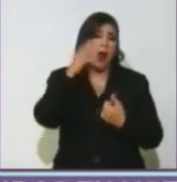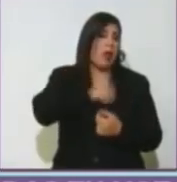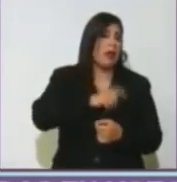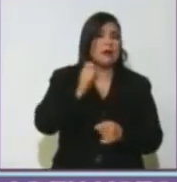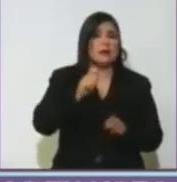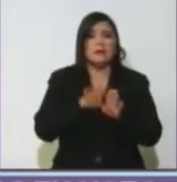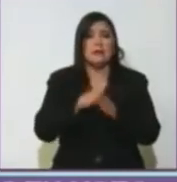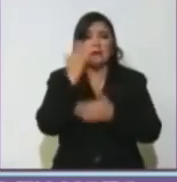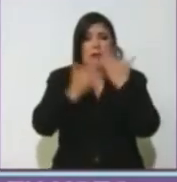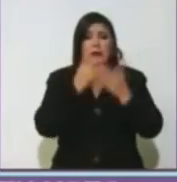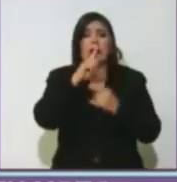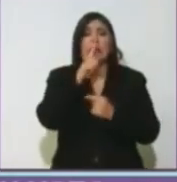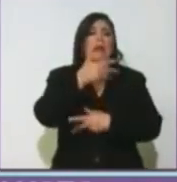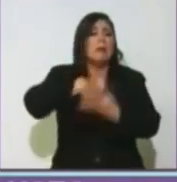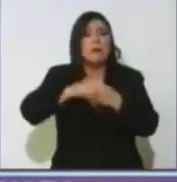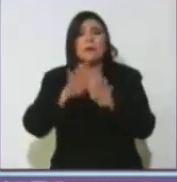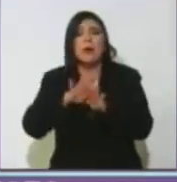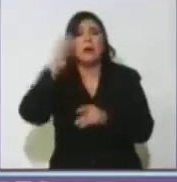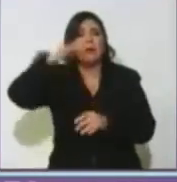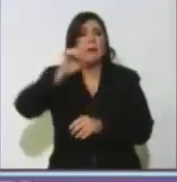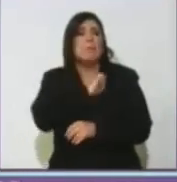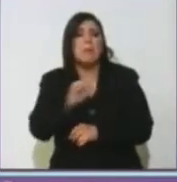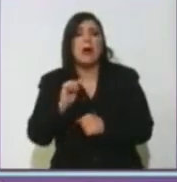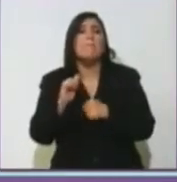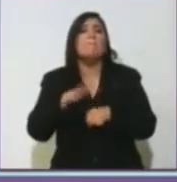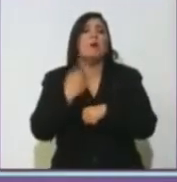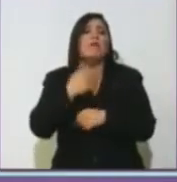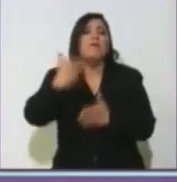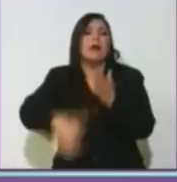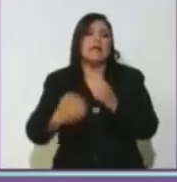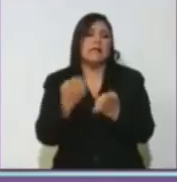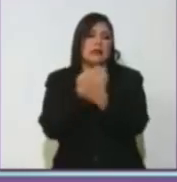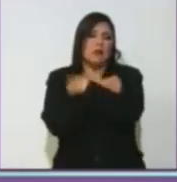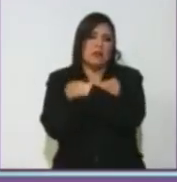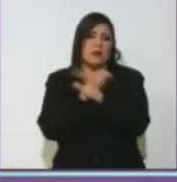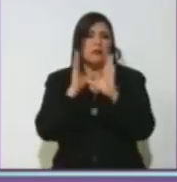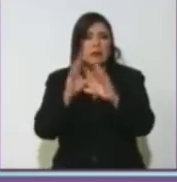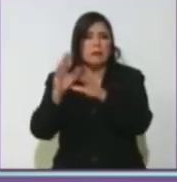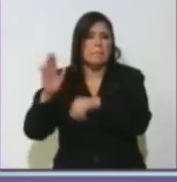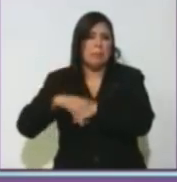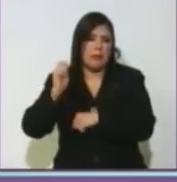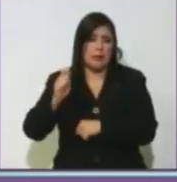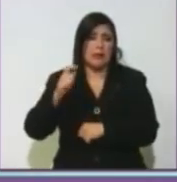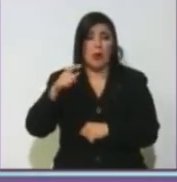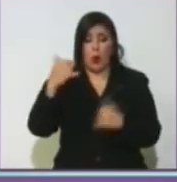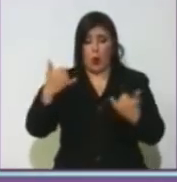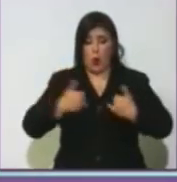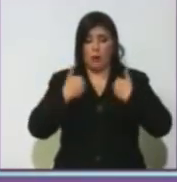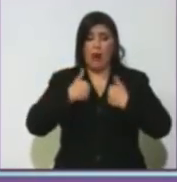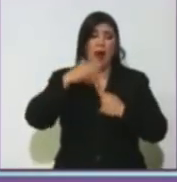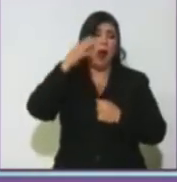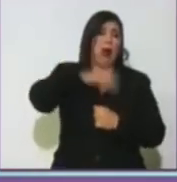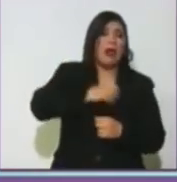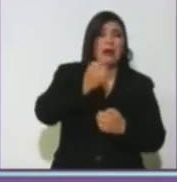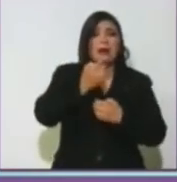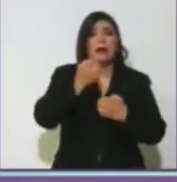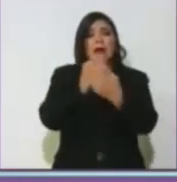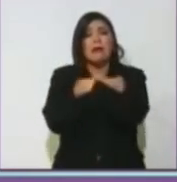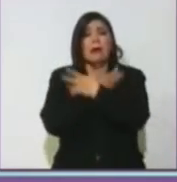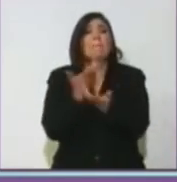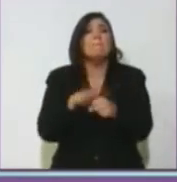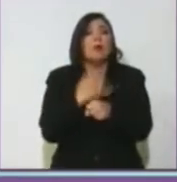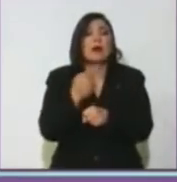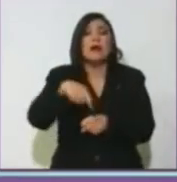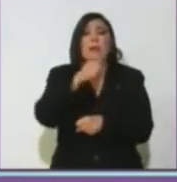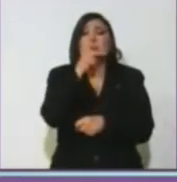estudio y se vuelven delincuentes porque no tienen educación los jóvenes dejan de estudiar porque los papás no tienen como